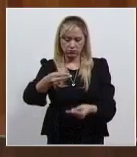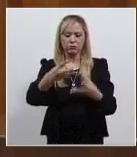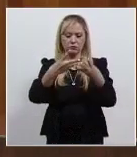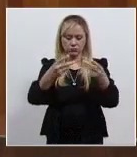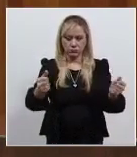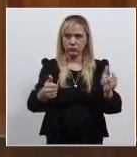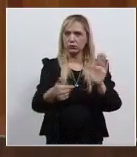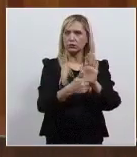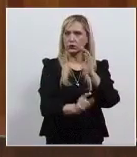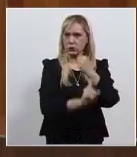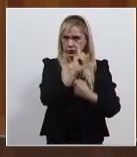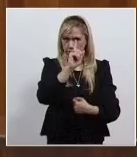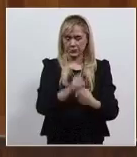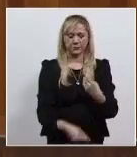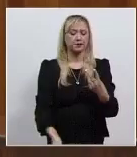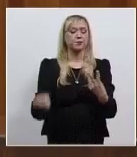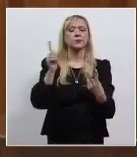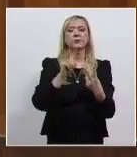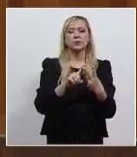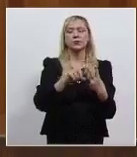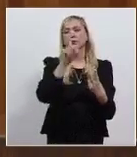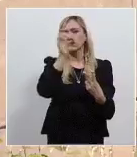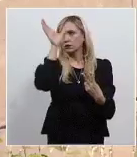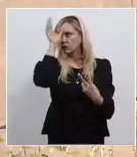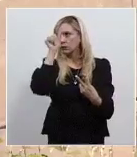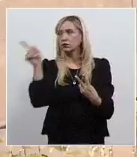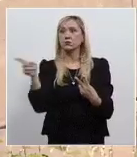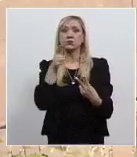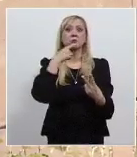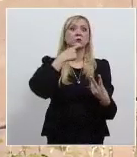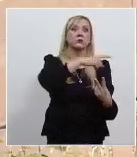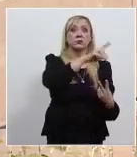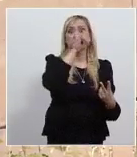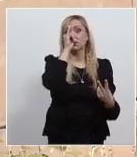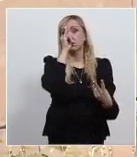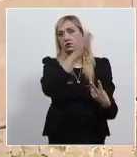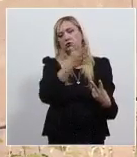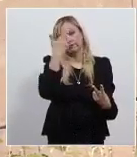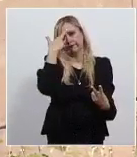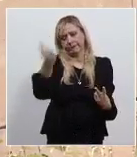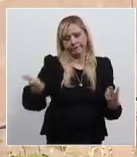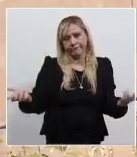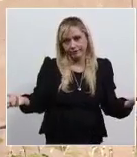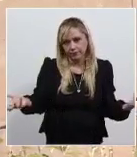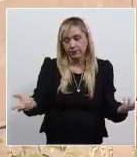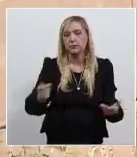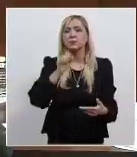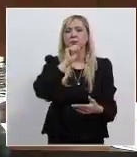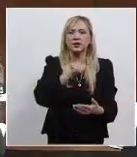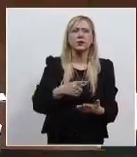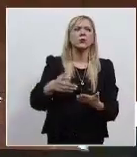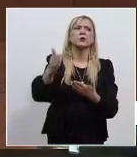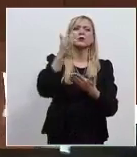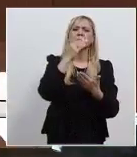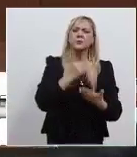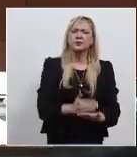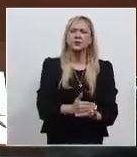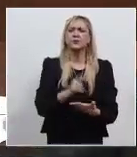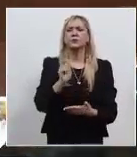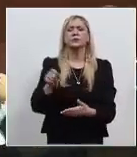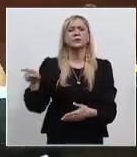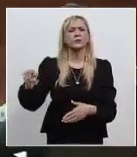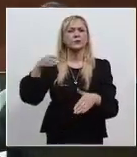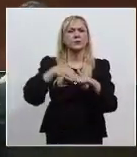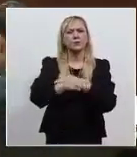planteada. Segundo, se confirma el acuerdo impugnado. La Sala Superior confirmó también los acuerdos emitidos por la Unidad Técnica